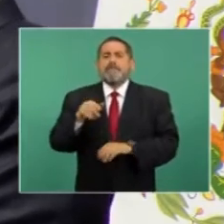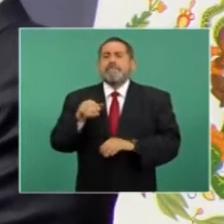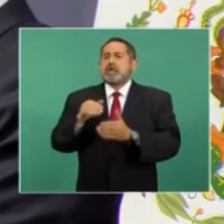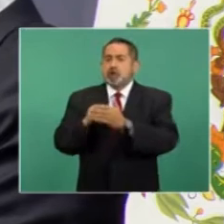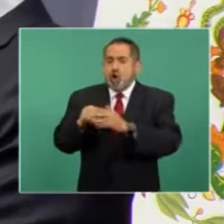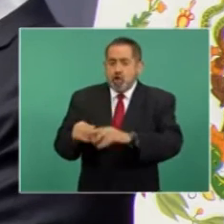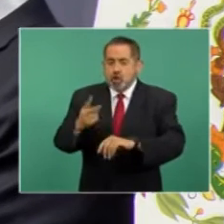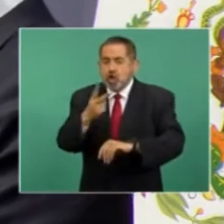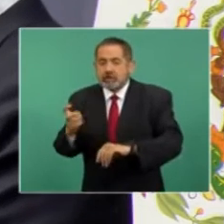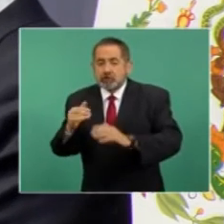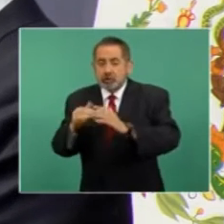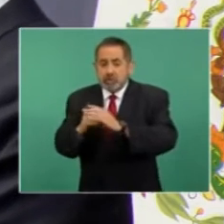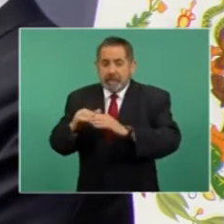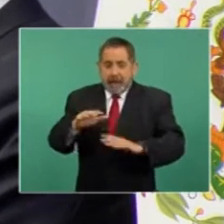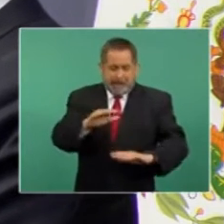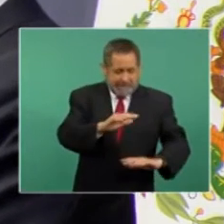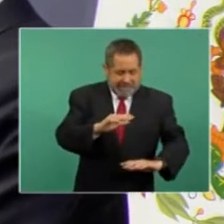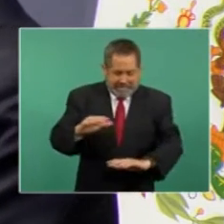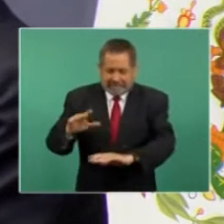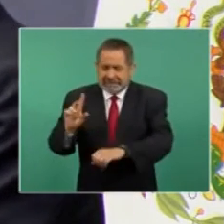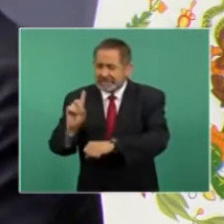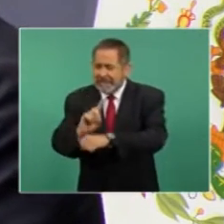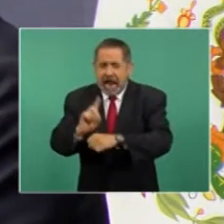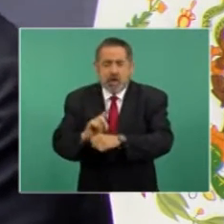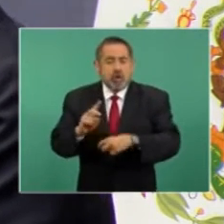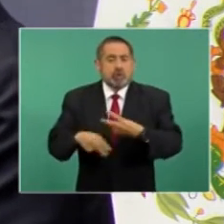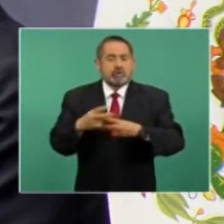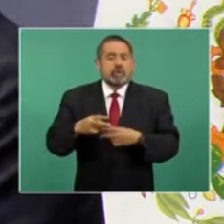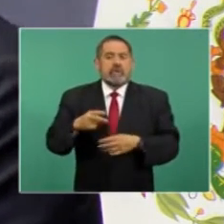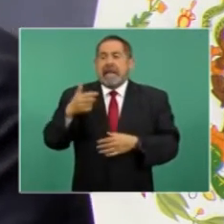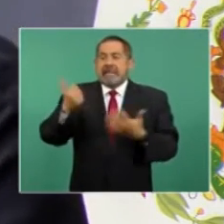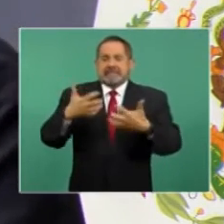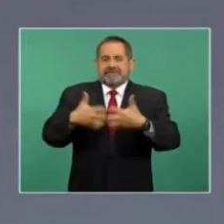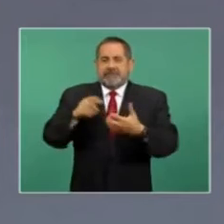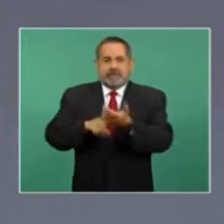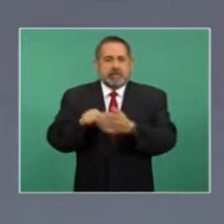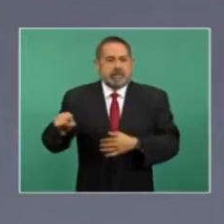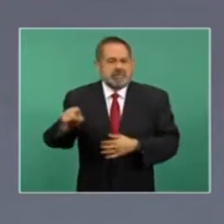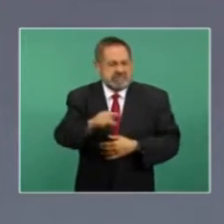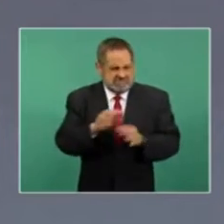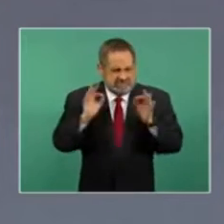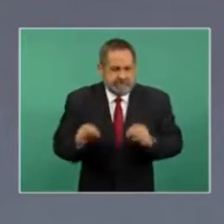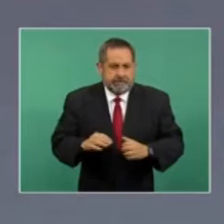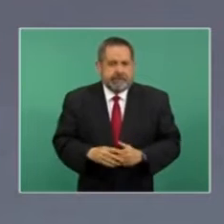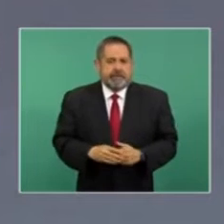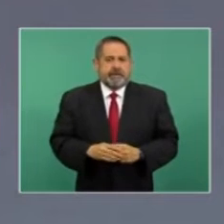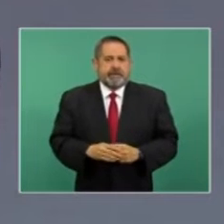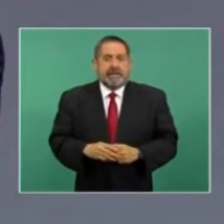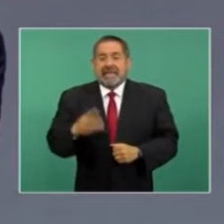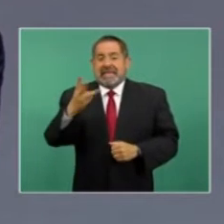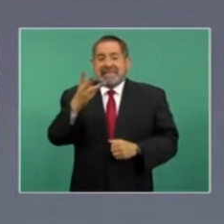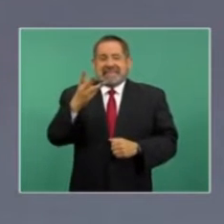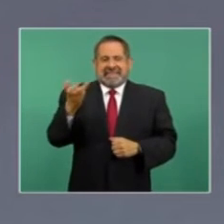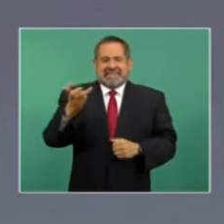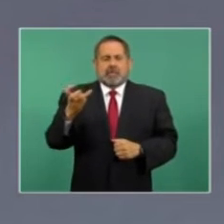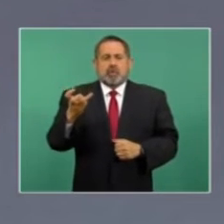1.200.000 barriles diarios en las 6 refinerías que se han venido rehabilitando,